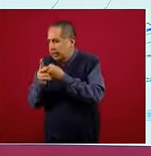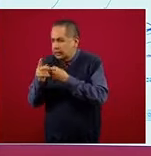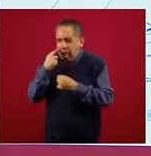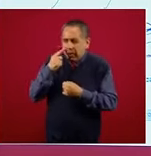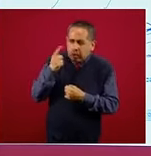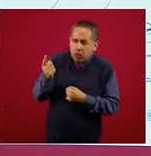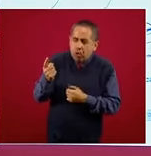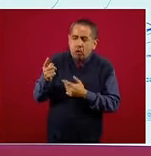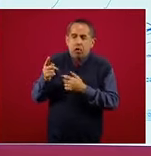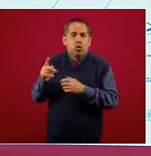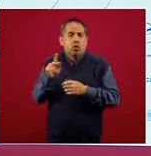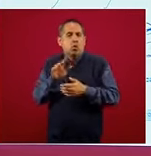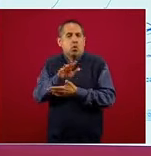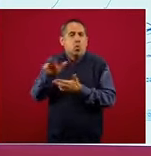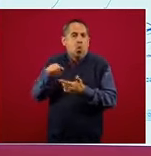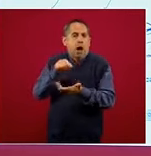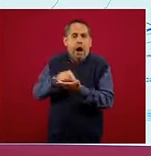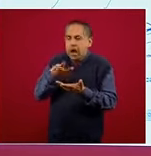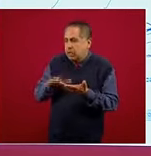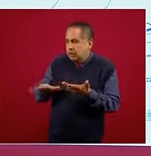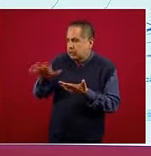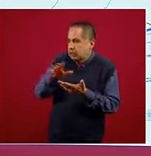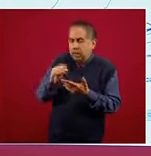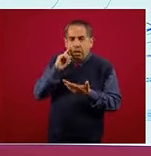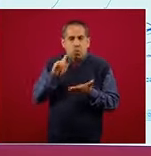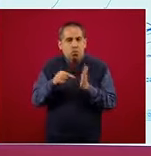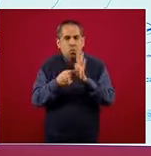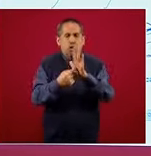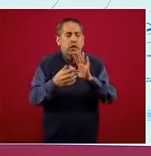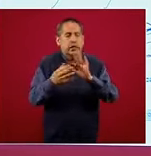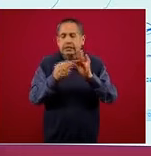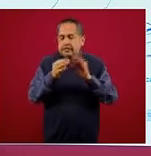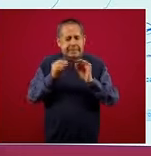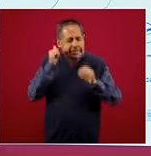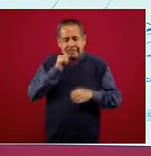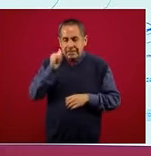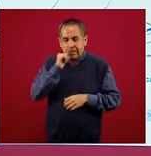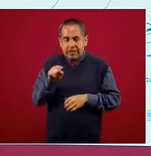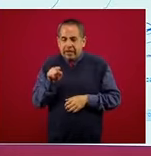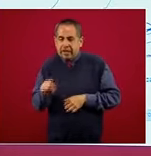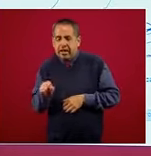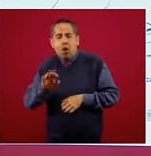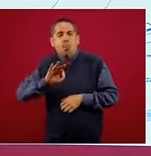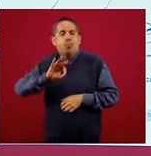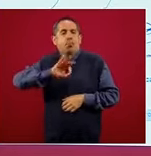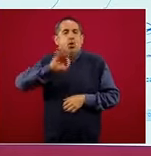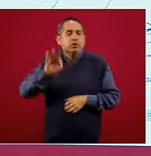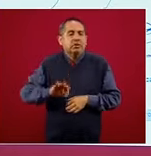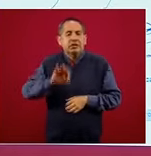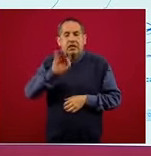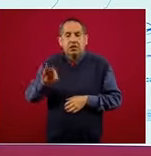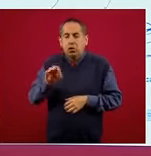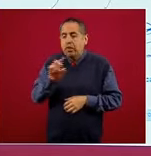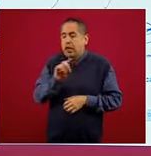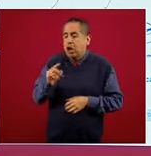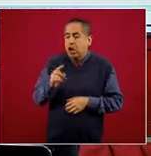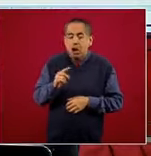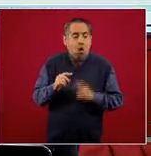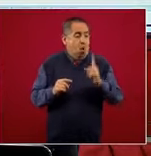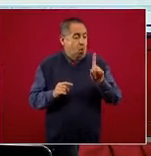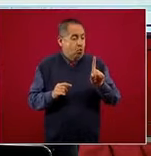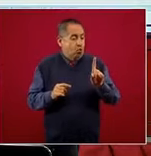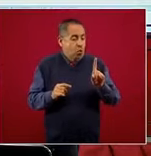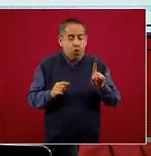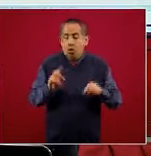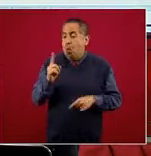regiones geográficas. Por eso estos gráficos se van a presentar siempre en forma de una tasa con base poblacional, en este caso 1